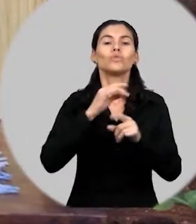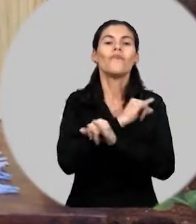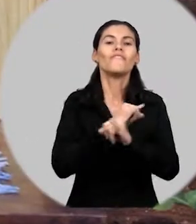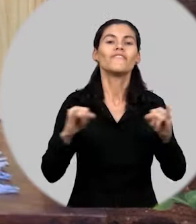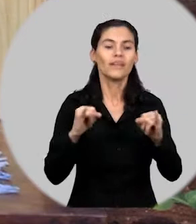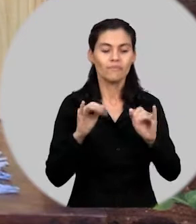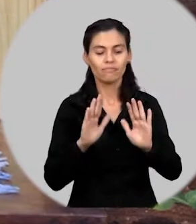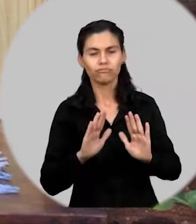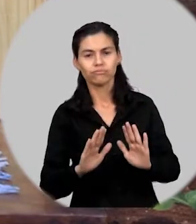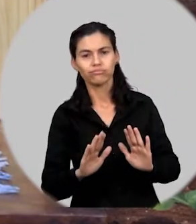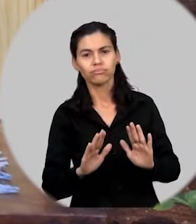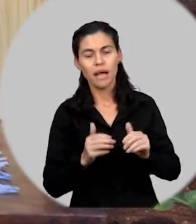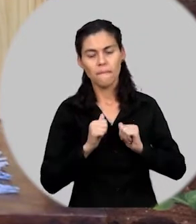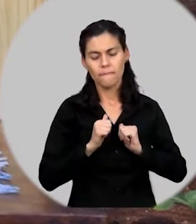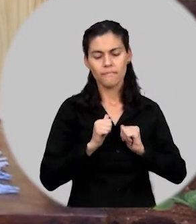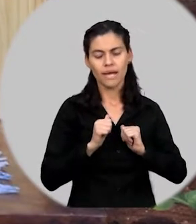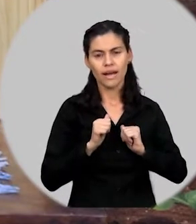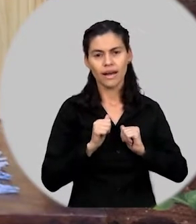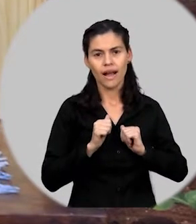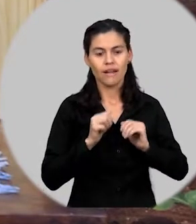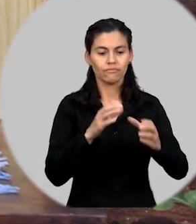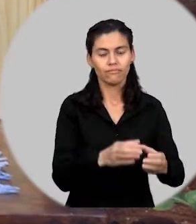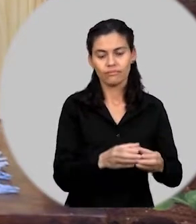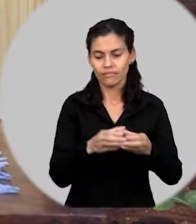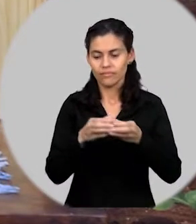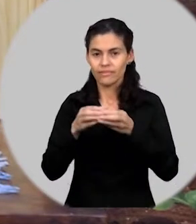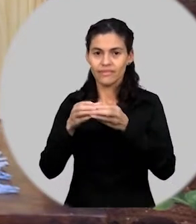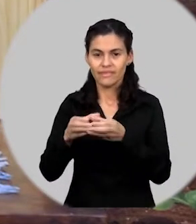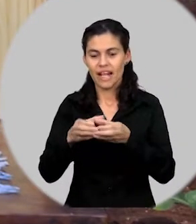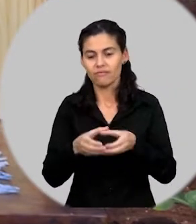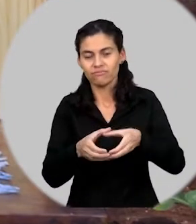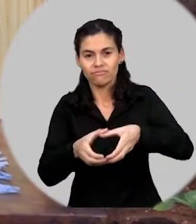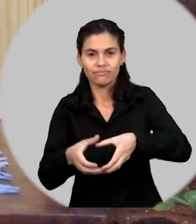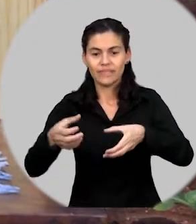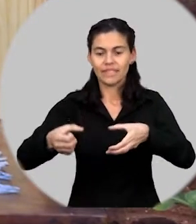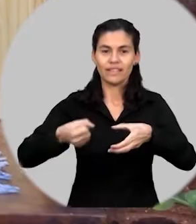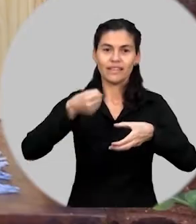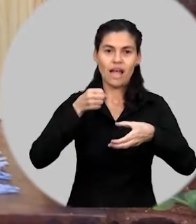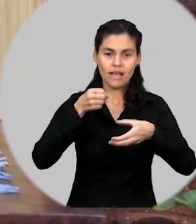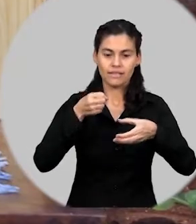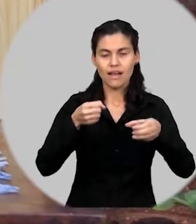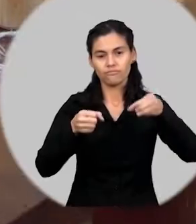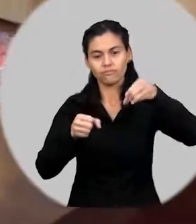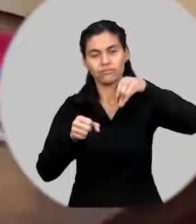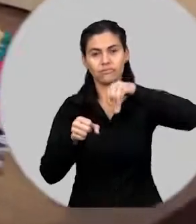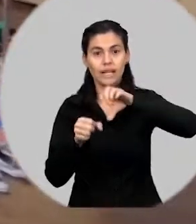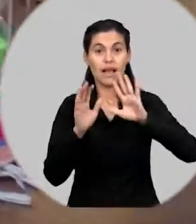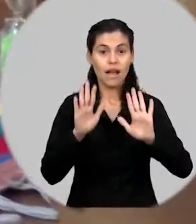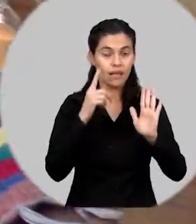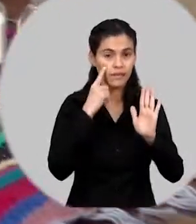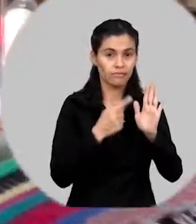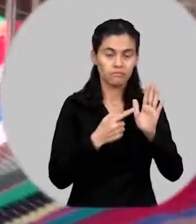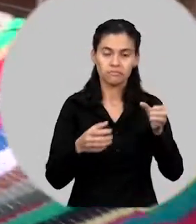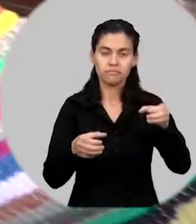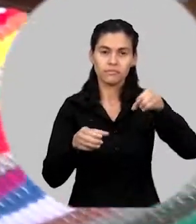minutos que dejamos reposar nuestras hojitas, pasamos a servir en una tacita.